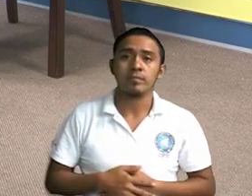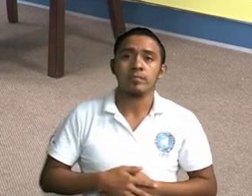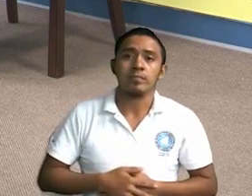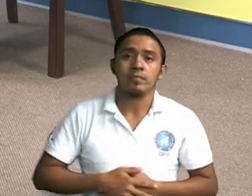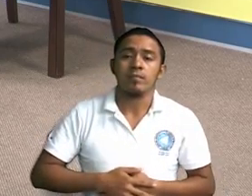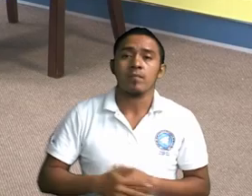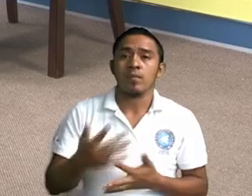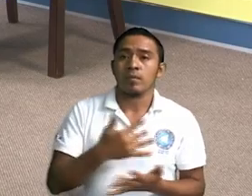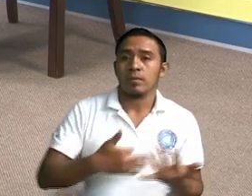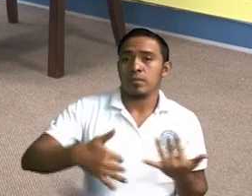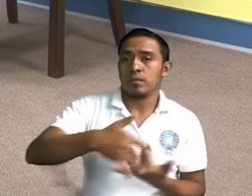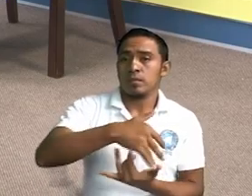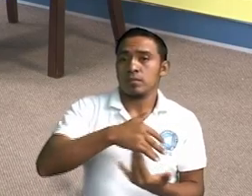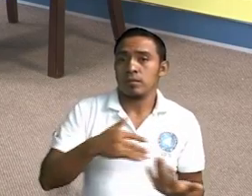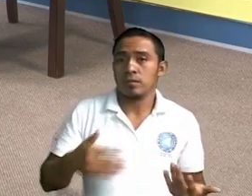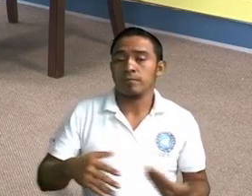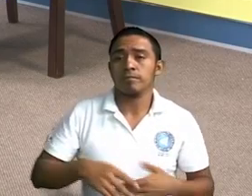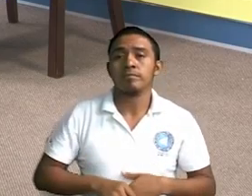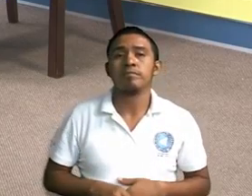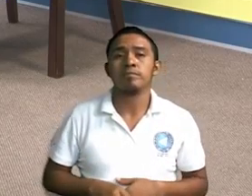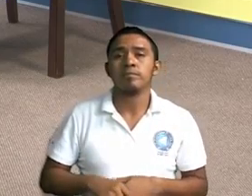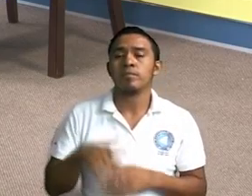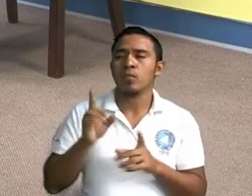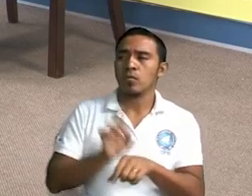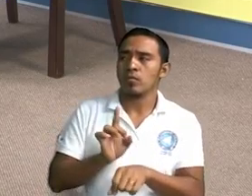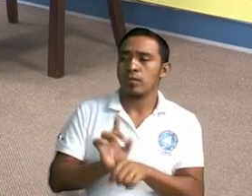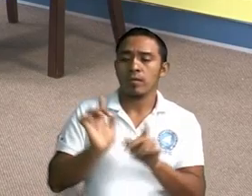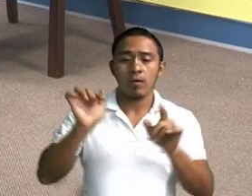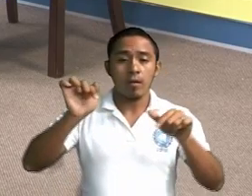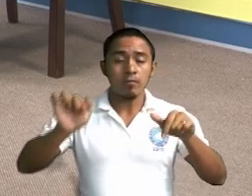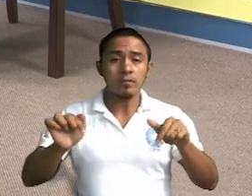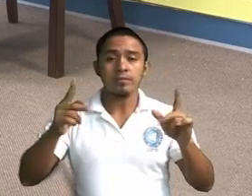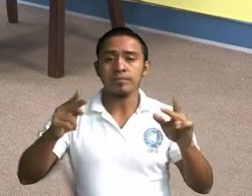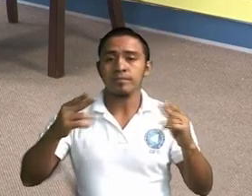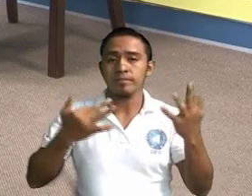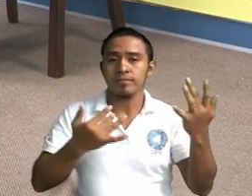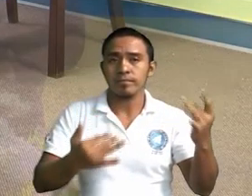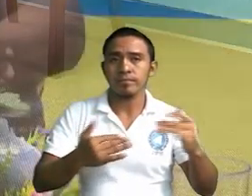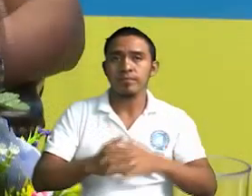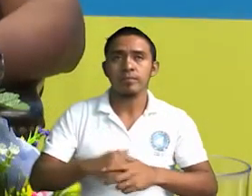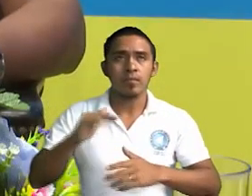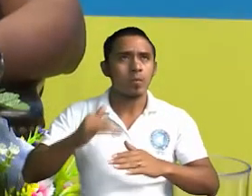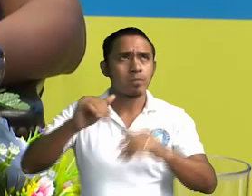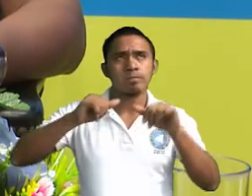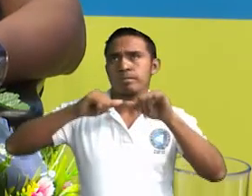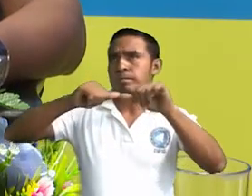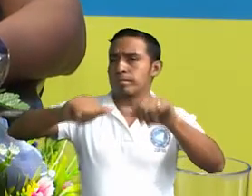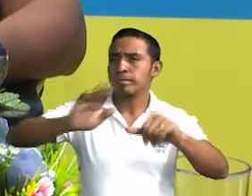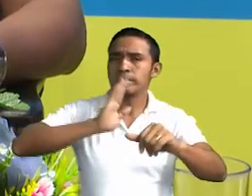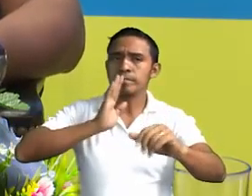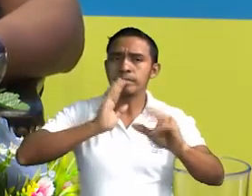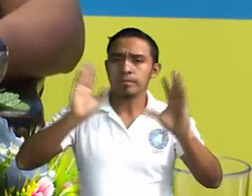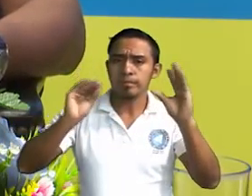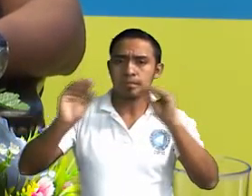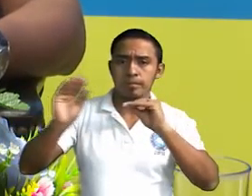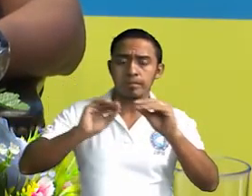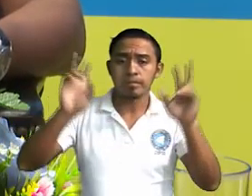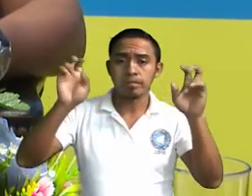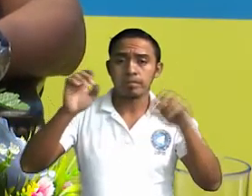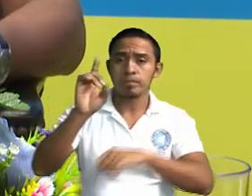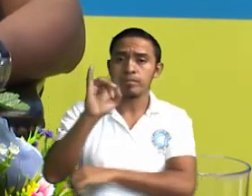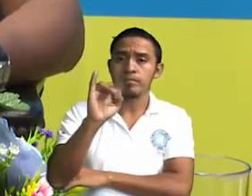esta interacción que pueda realizar que puede haber o que estructura nos vamos a una pausa cuando regresemos vamos a seguir conversando este tema con la doctora